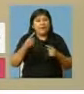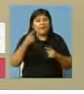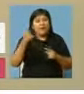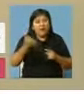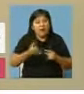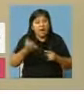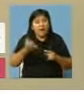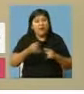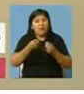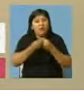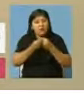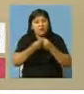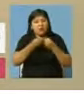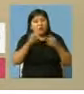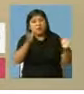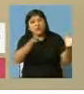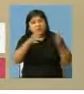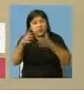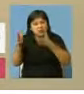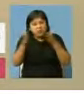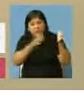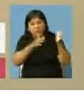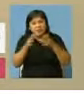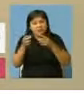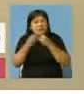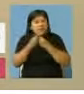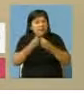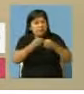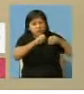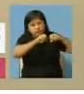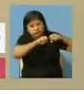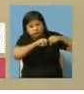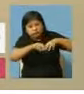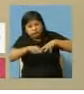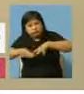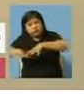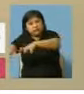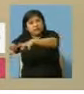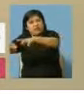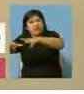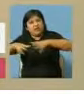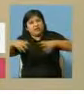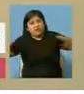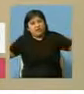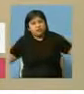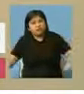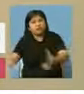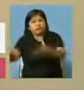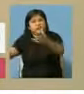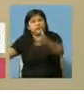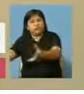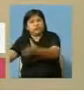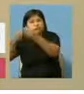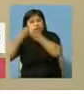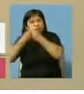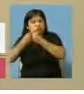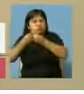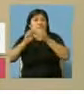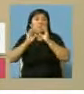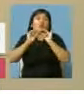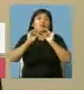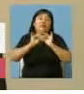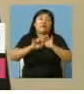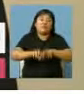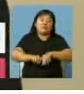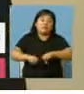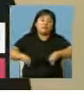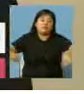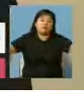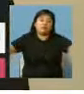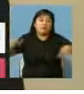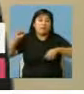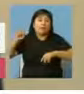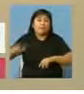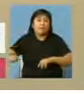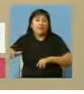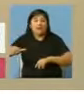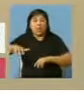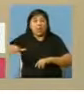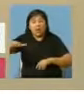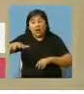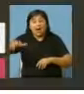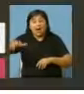de los vientos, de la velocidad de los vientos, que ayer complicó mucho el escenario. Tenemos un nuevo incendio en Vinalito